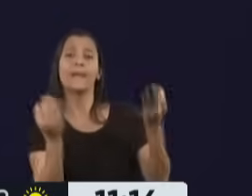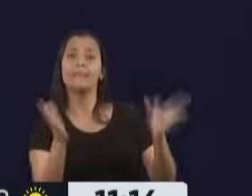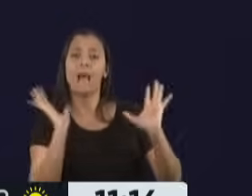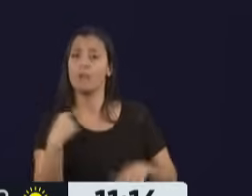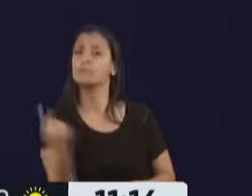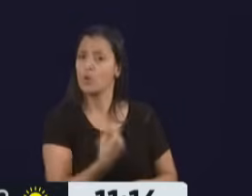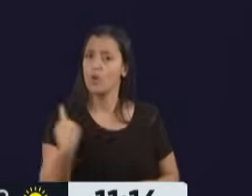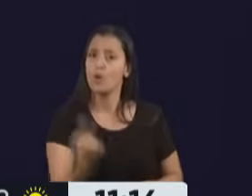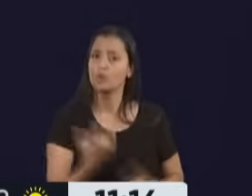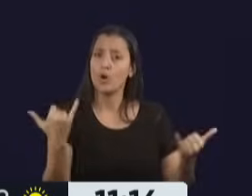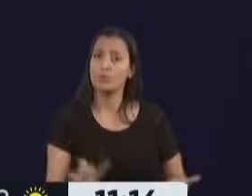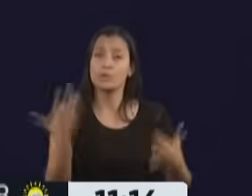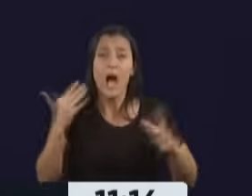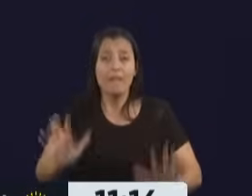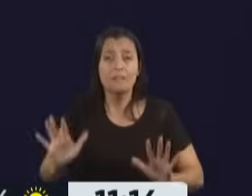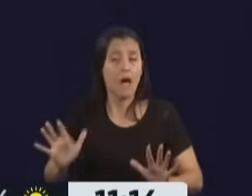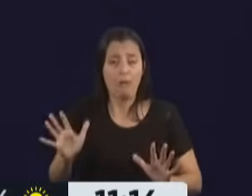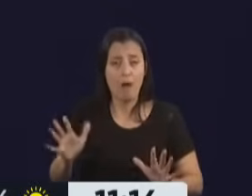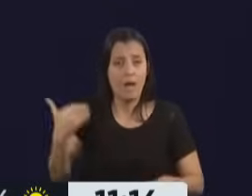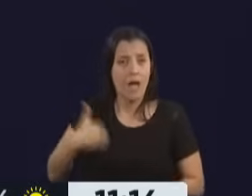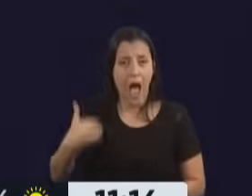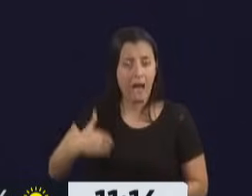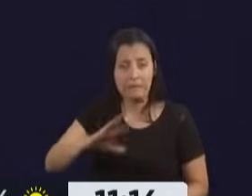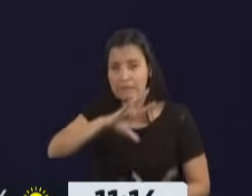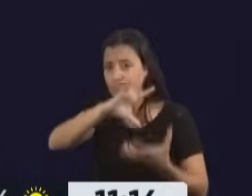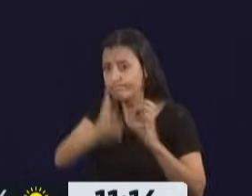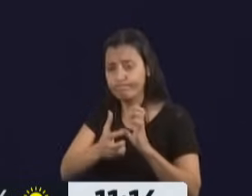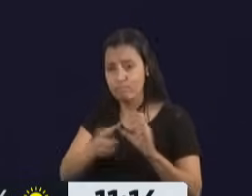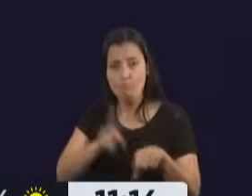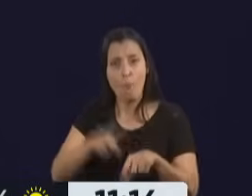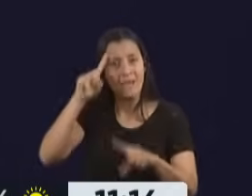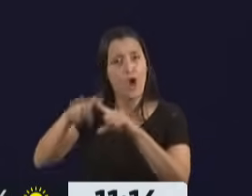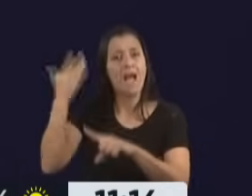hecho en una Argentina despedazada como la encontramos,